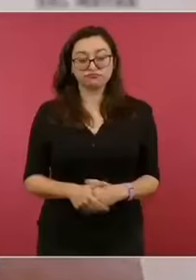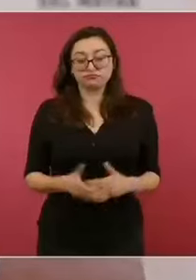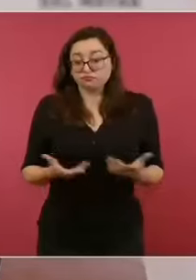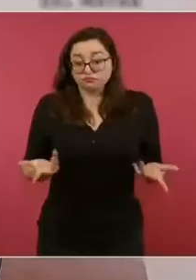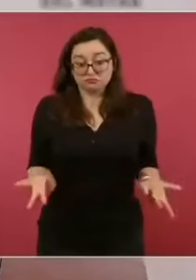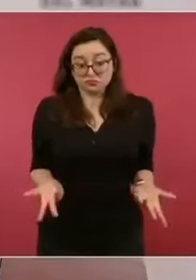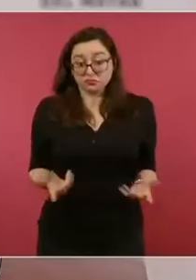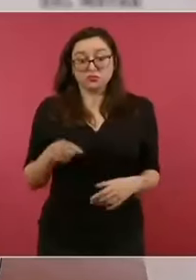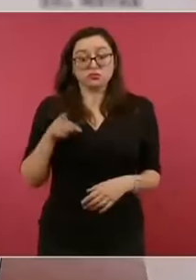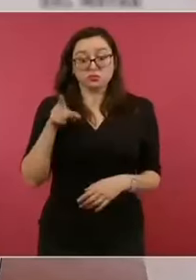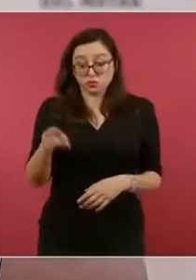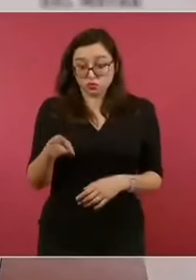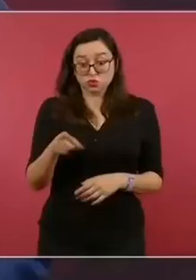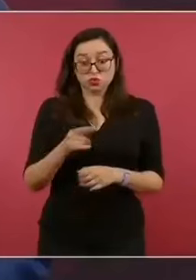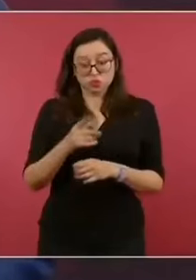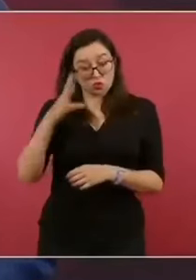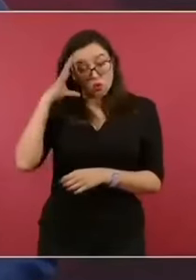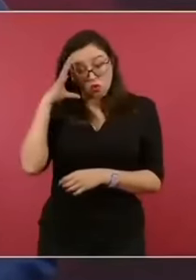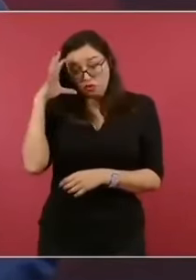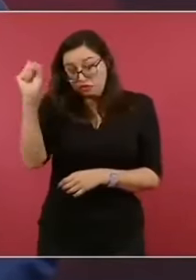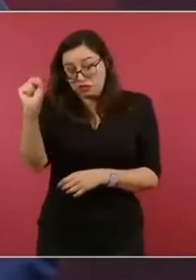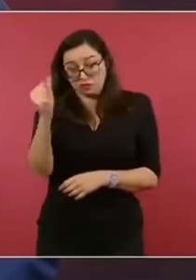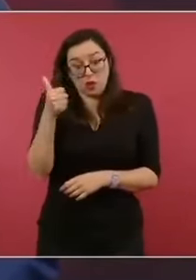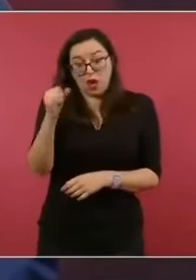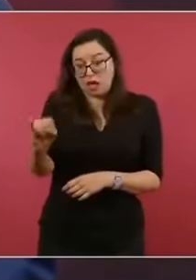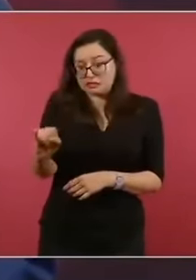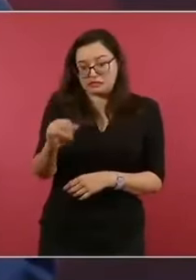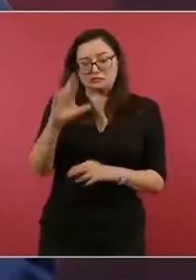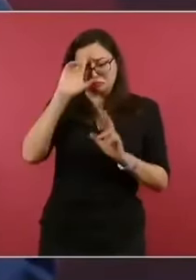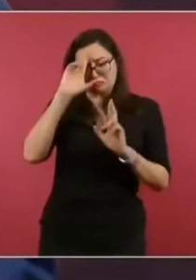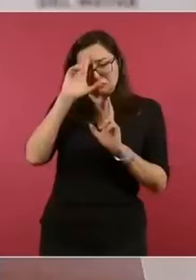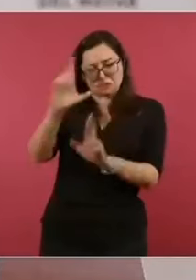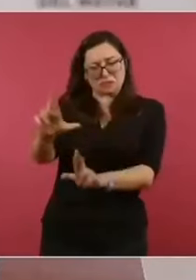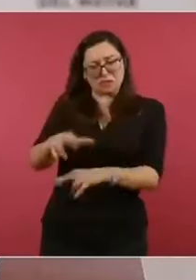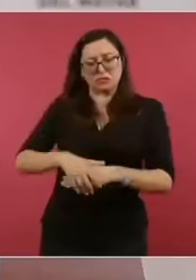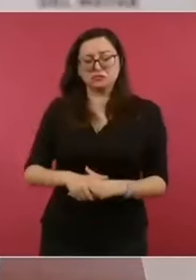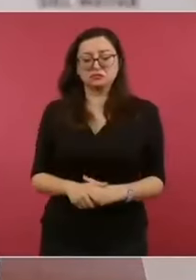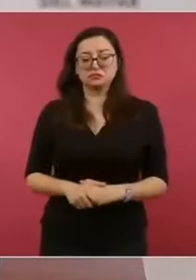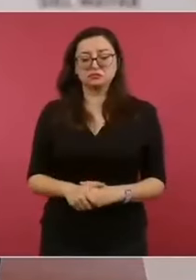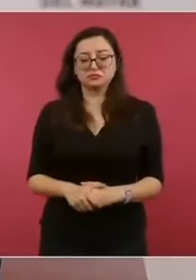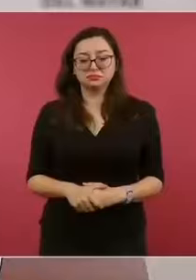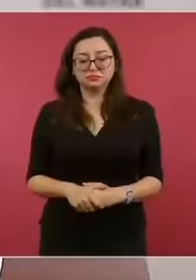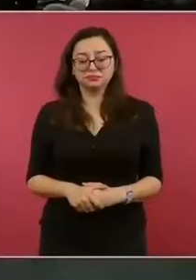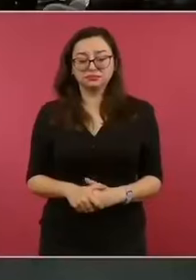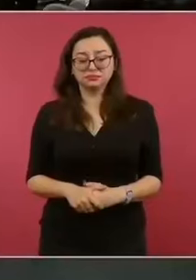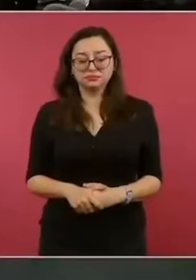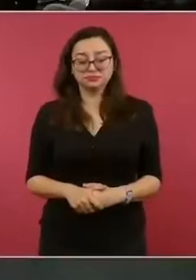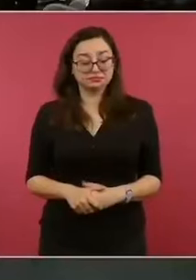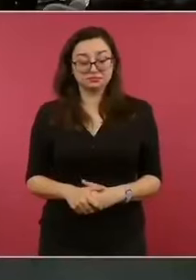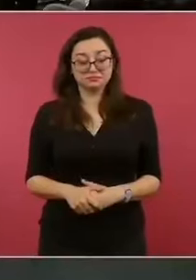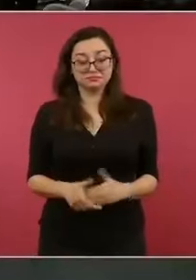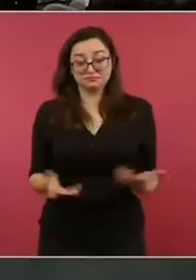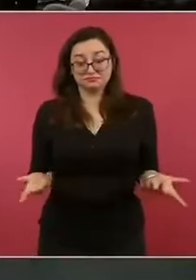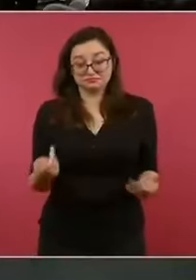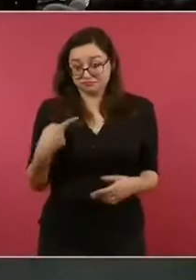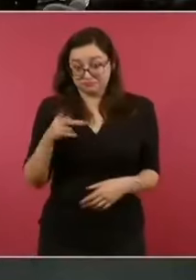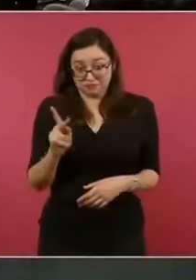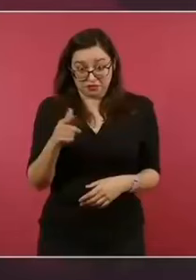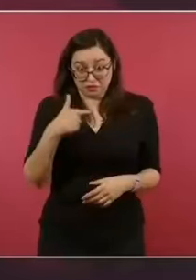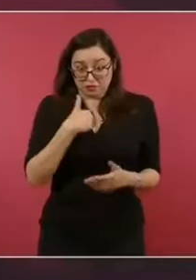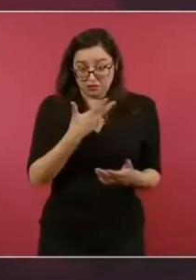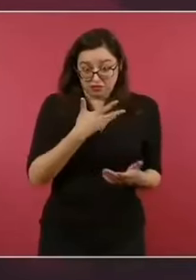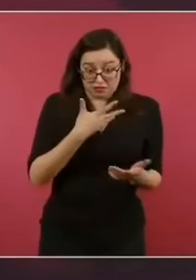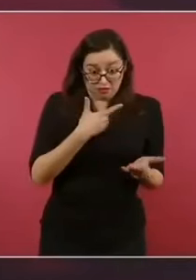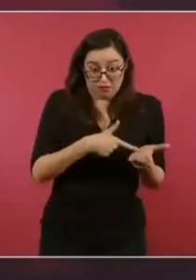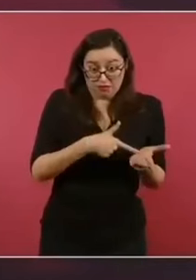tu concepción de las cosas y respetamos, o sea, pero yo tengo otros